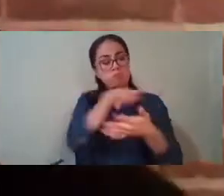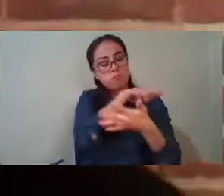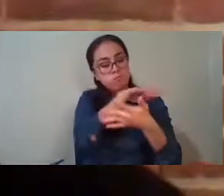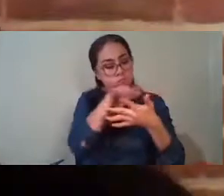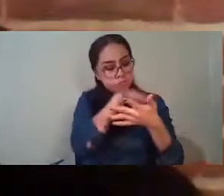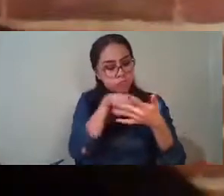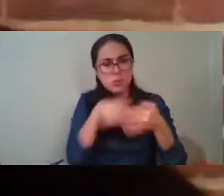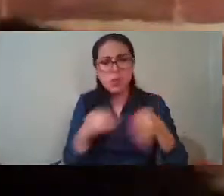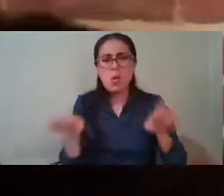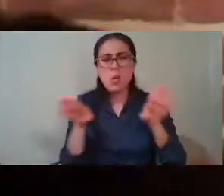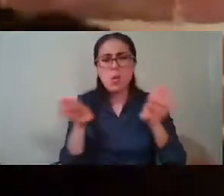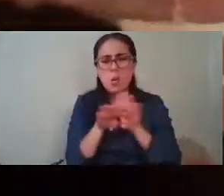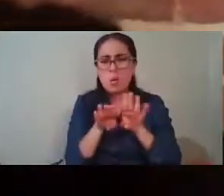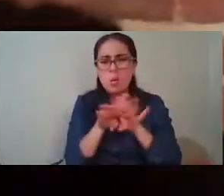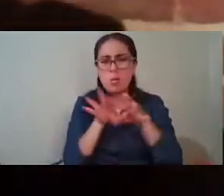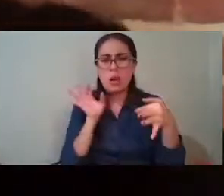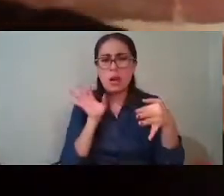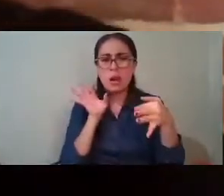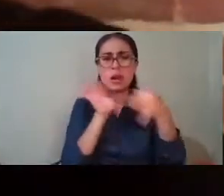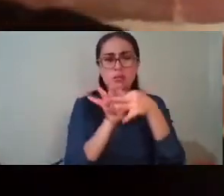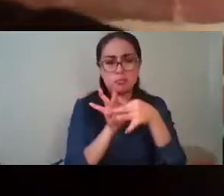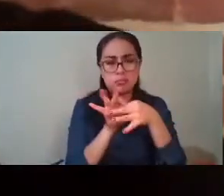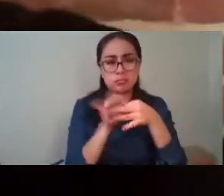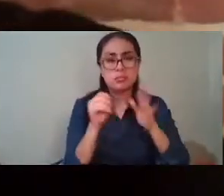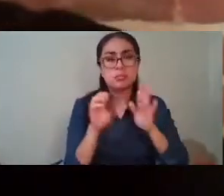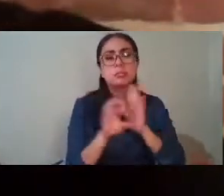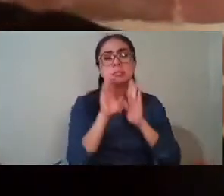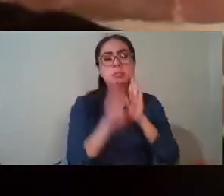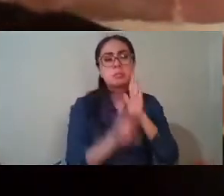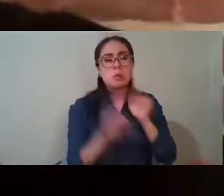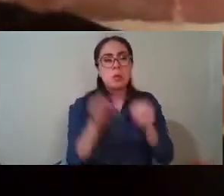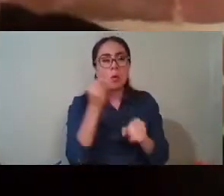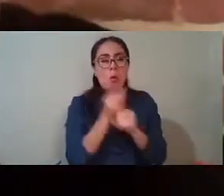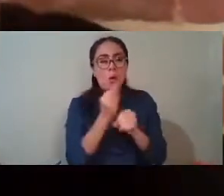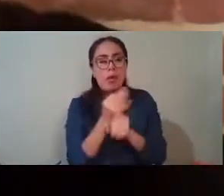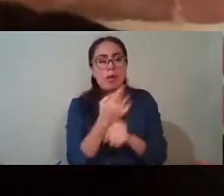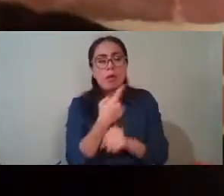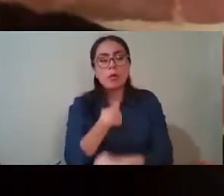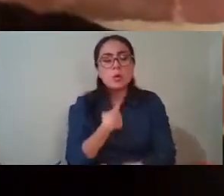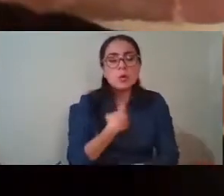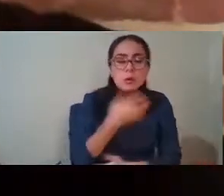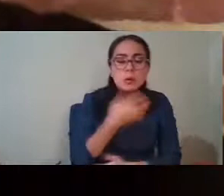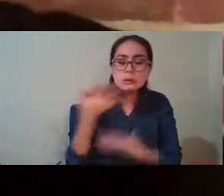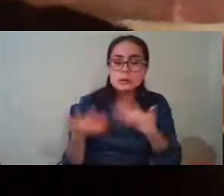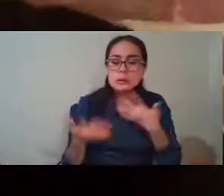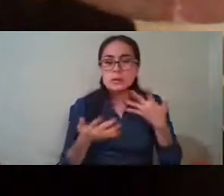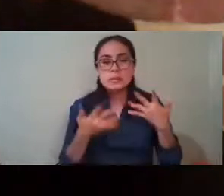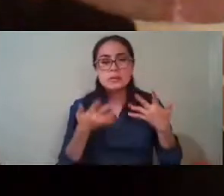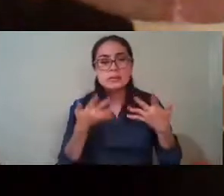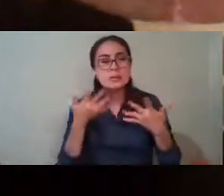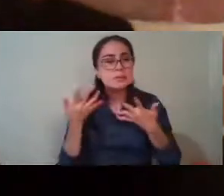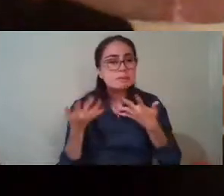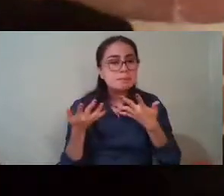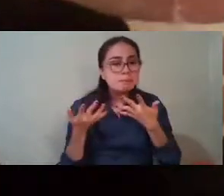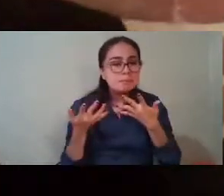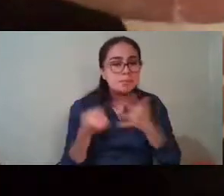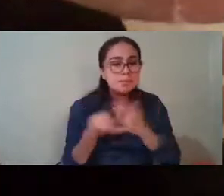intentar acercarme ahora, si es que encuentro entre los miles de